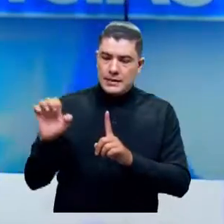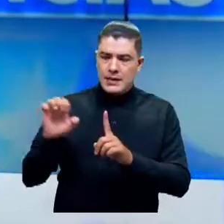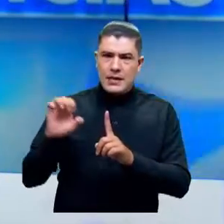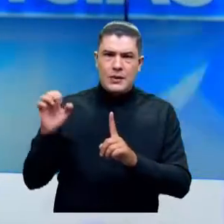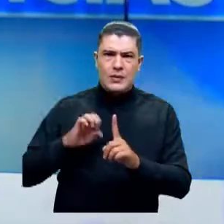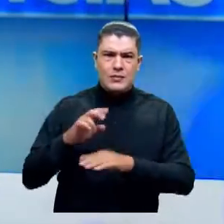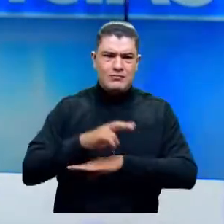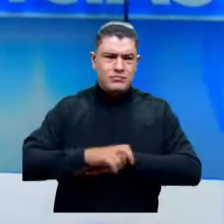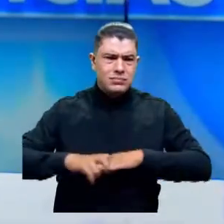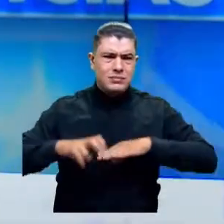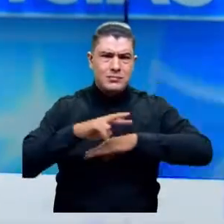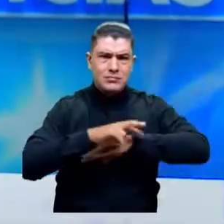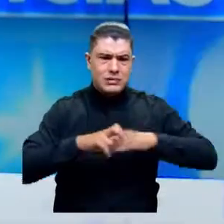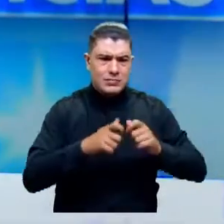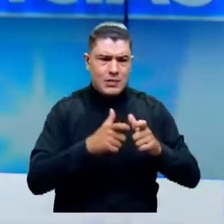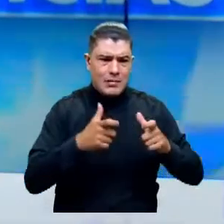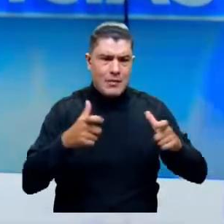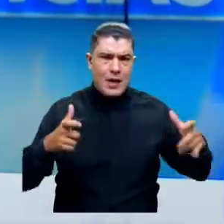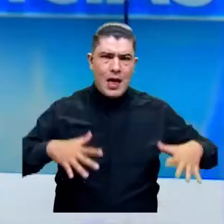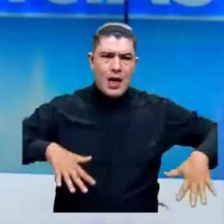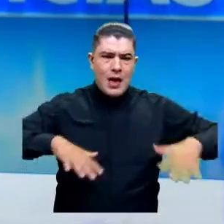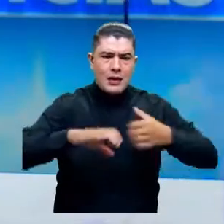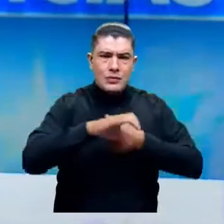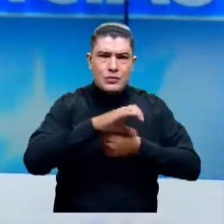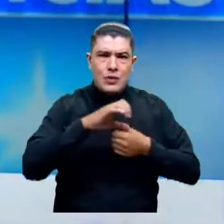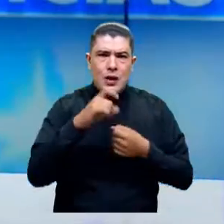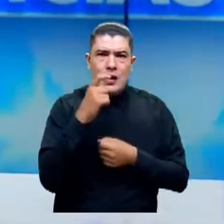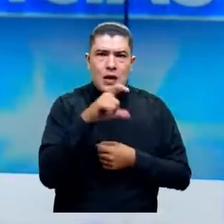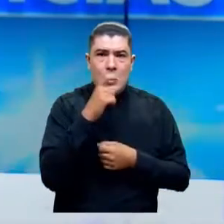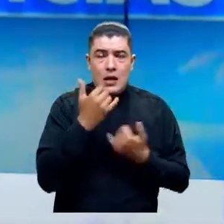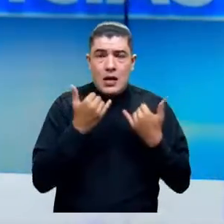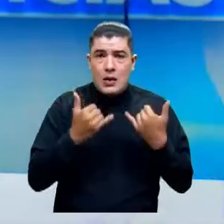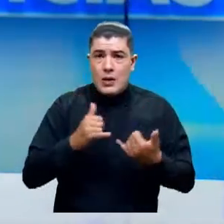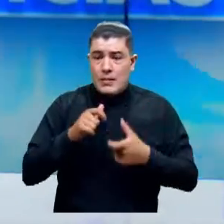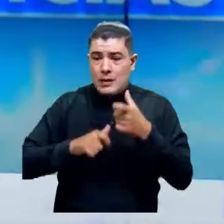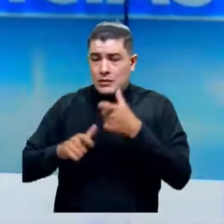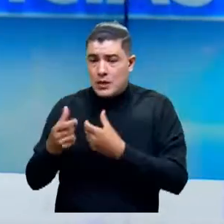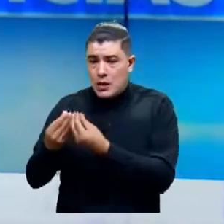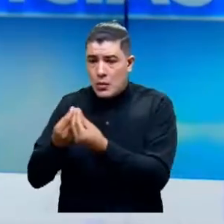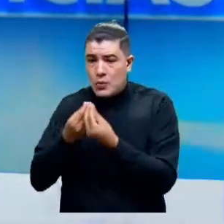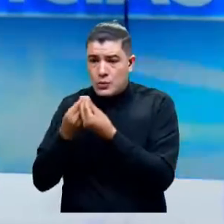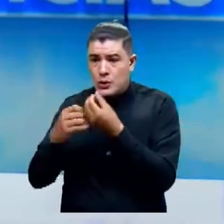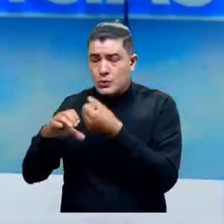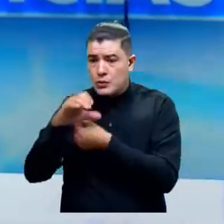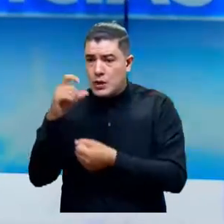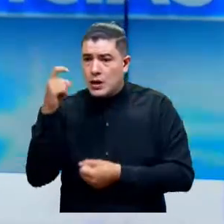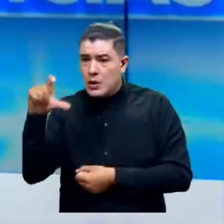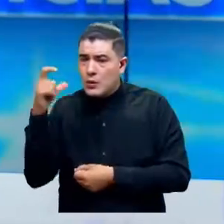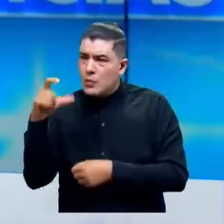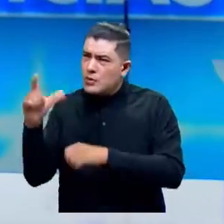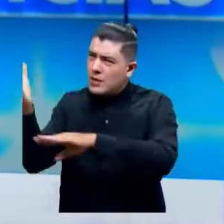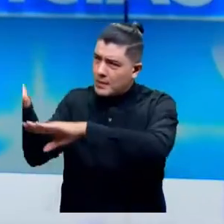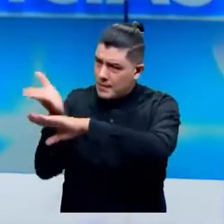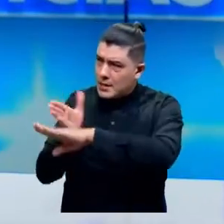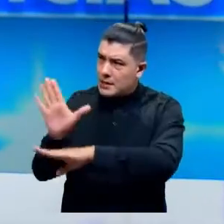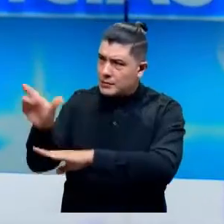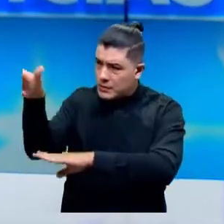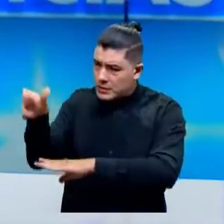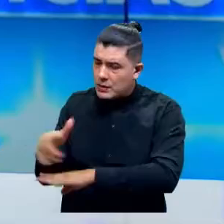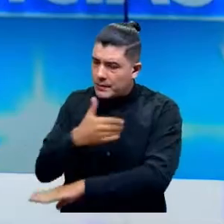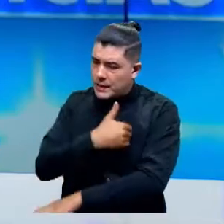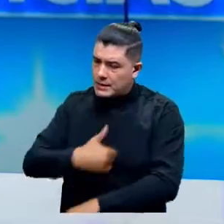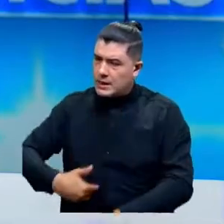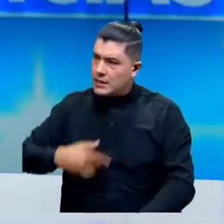la zozobra que persigue a la comunidad, pues han obligado a los concejales de Cúcuta a pedirle al presidente Duque